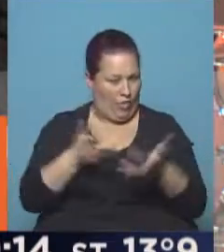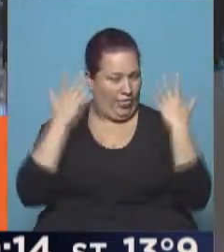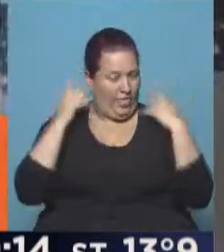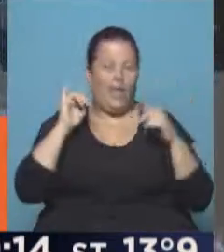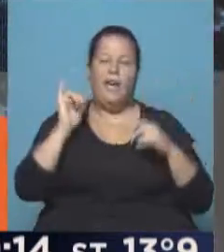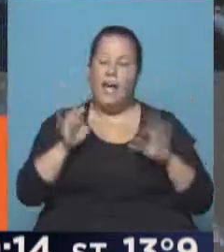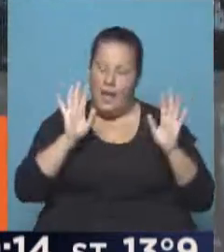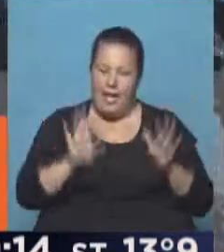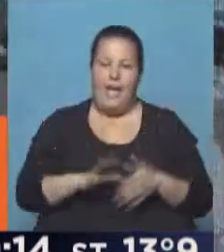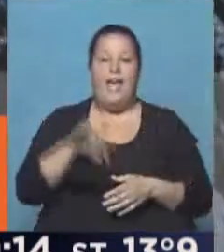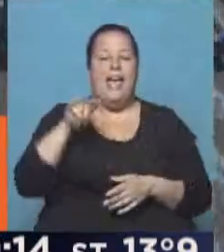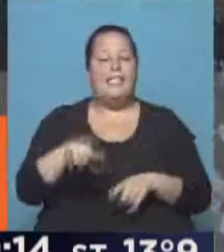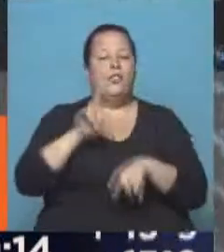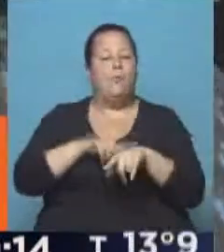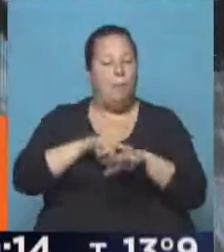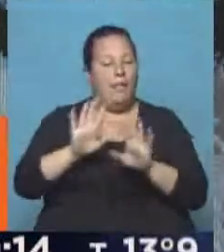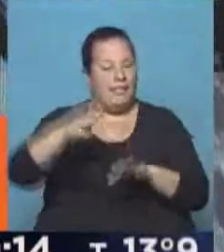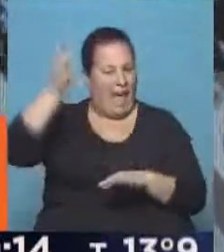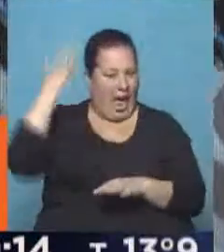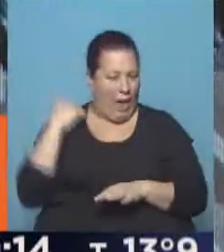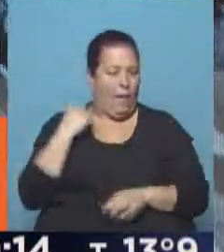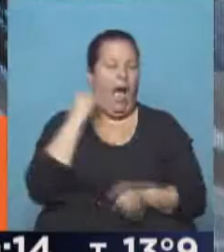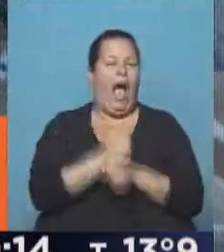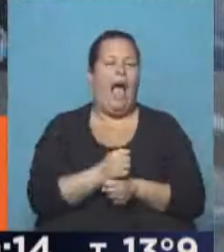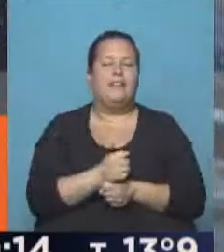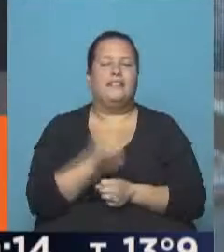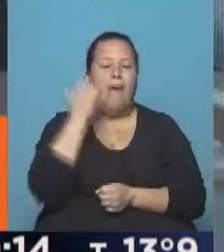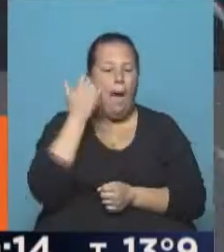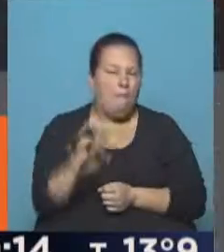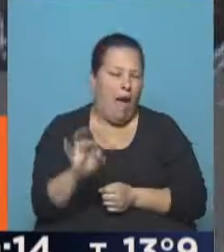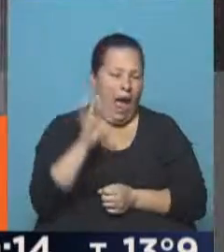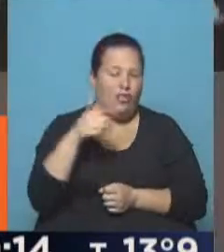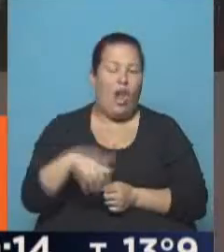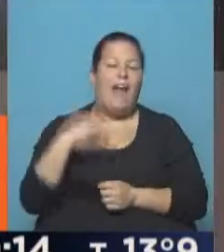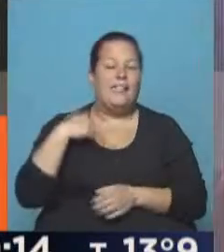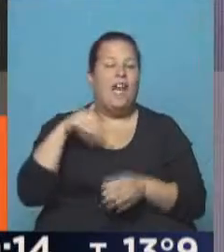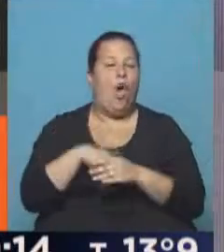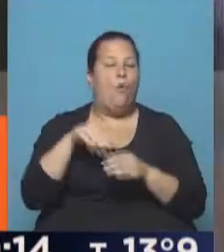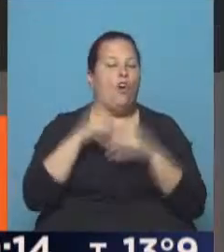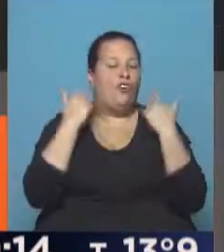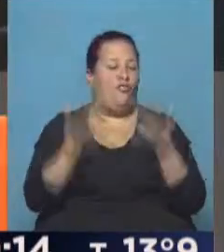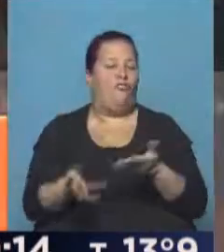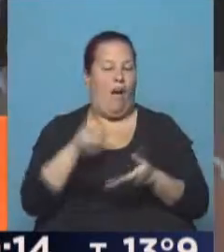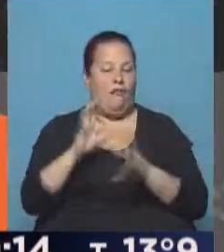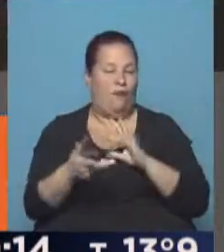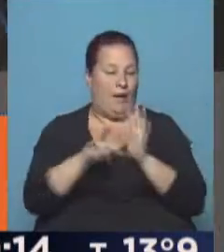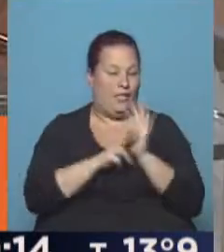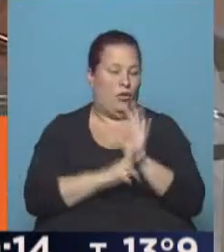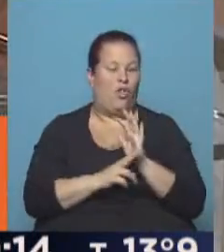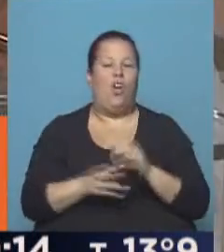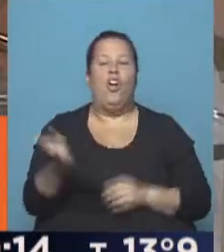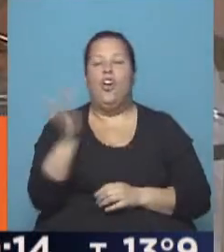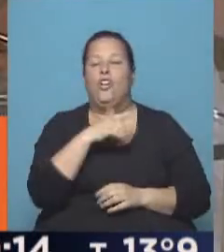dato. A ver, este es un proceso que venía hace un tiempo. Hasta mayo nuestro país votaba a favor de este tipo de resoluciones. Todas